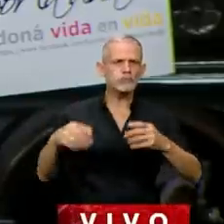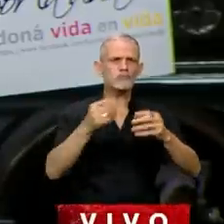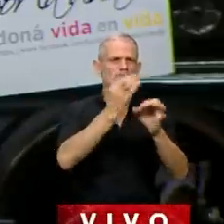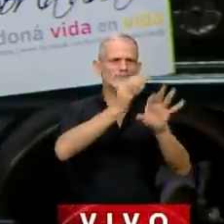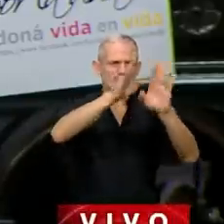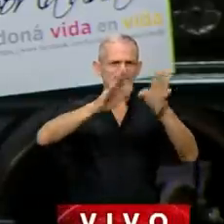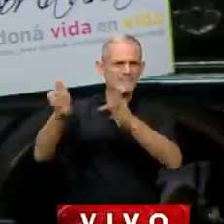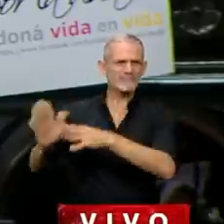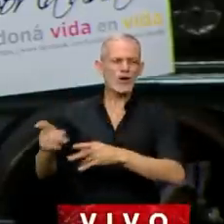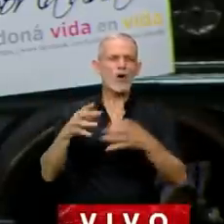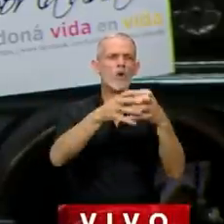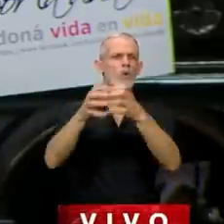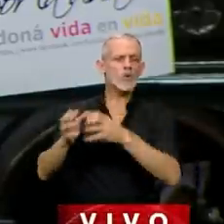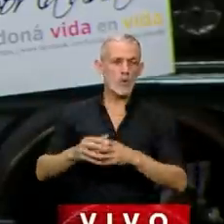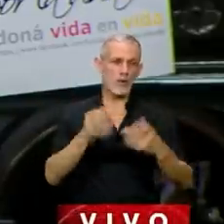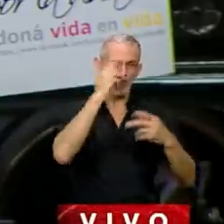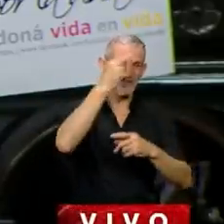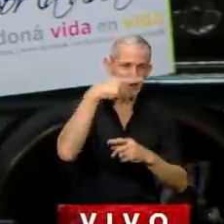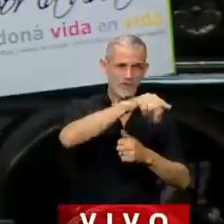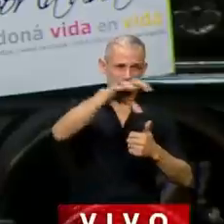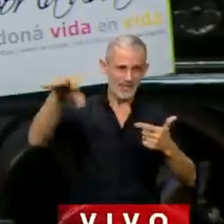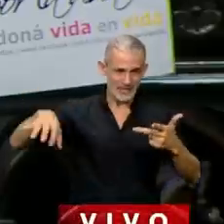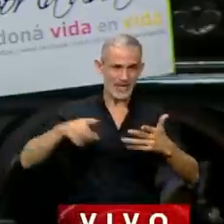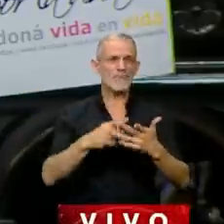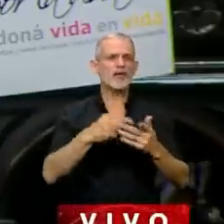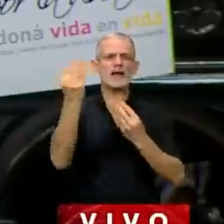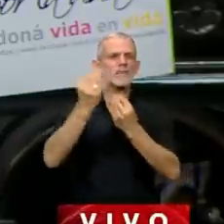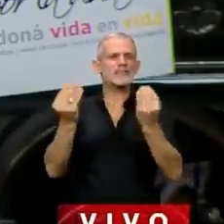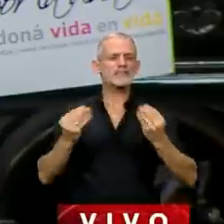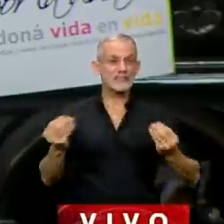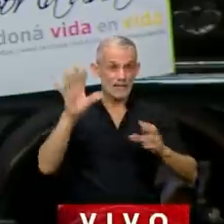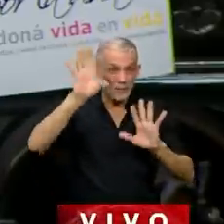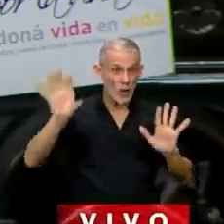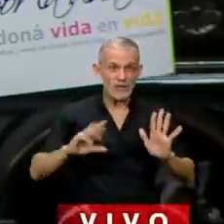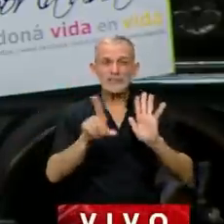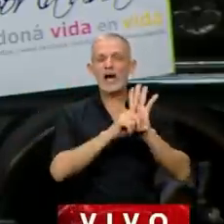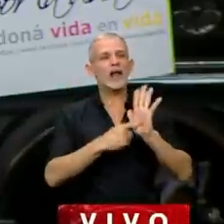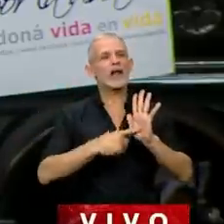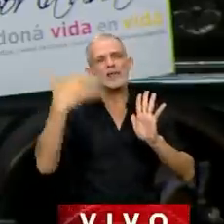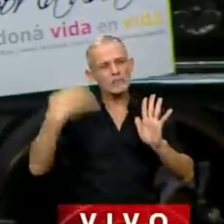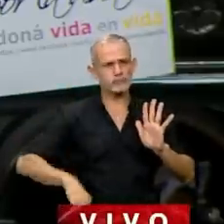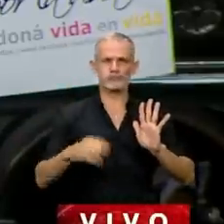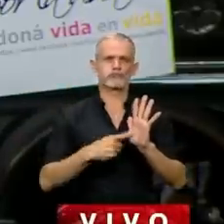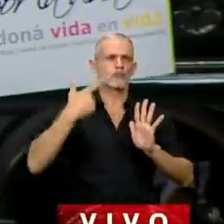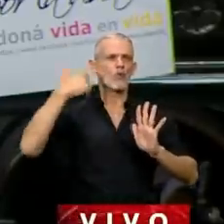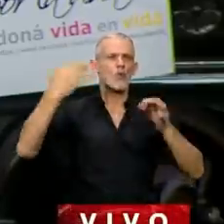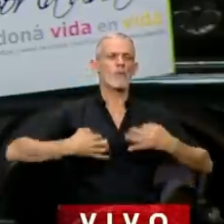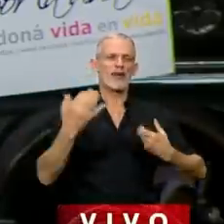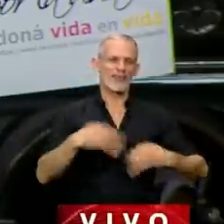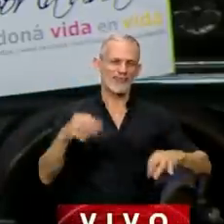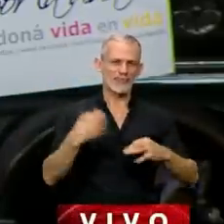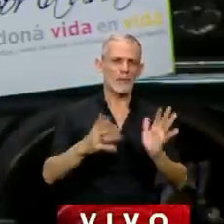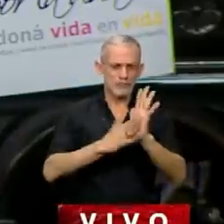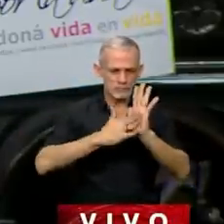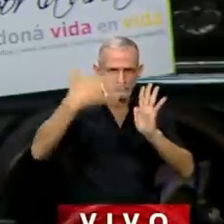colegios de enfermería, con cada uno de los representantes de las provincias, que esta ley sea efectiva, que sea real, que